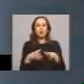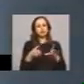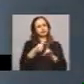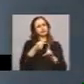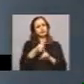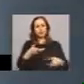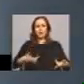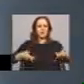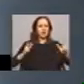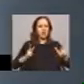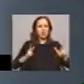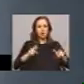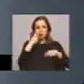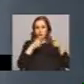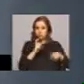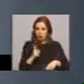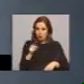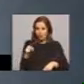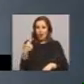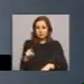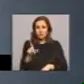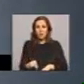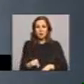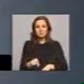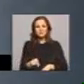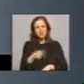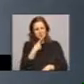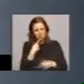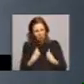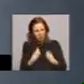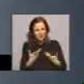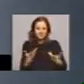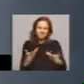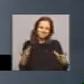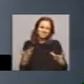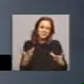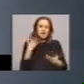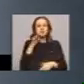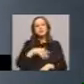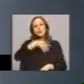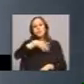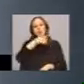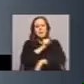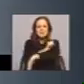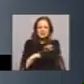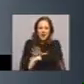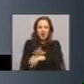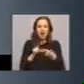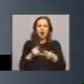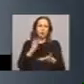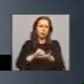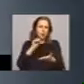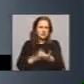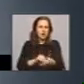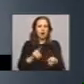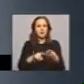libertad. Había mucha mala gente en el maquis. En fin, no sé si me explico. Intento contar la miseria, intento contar la pobreza, intento